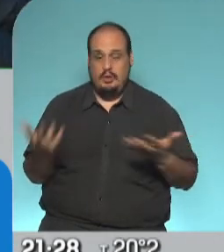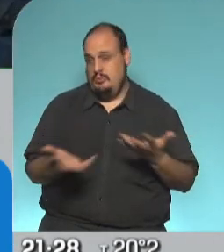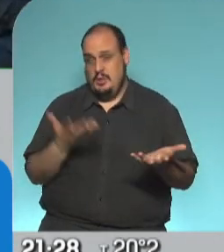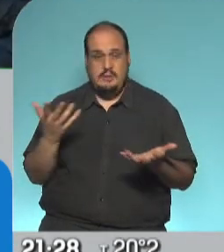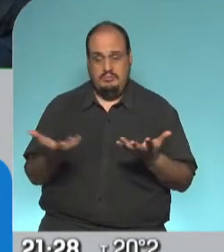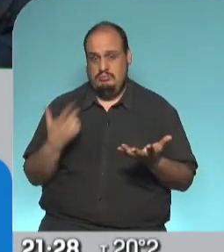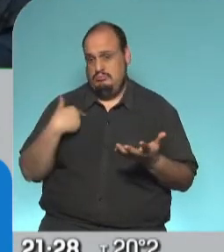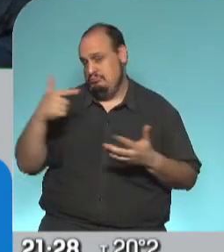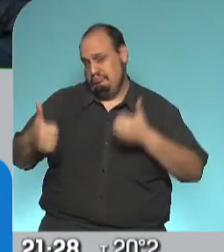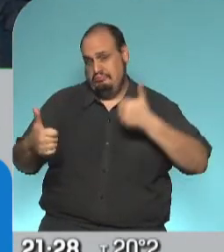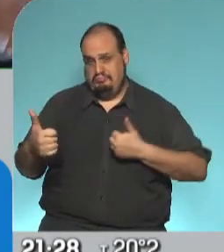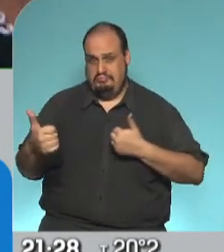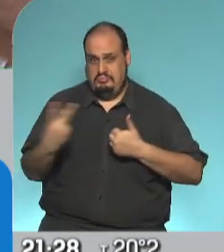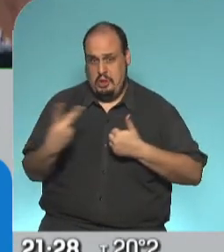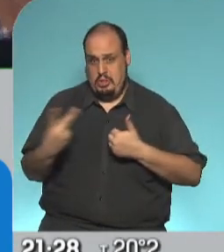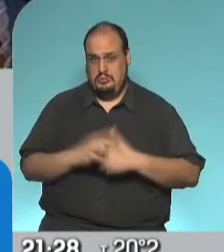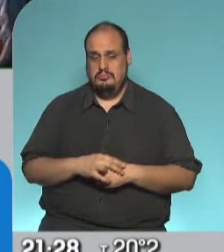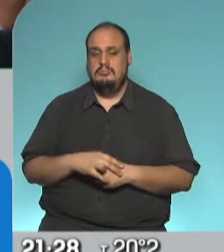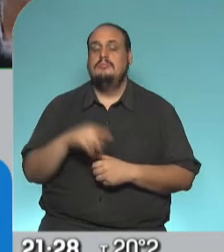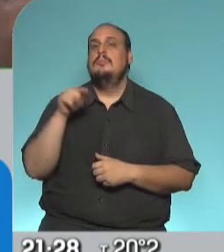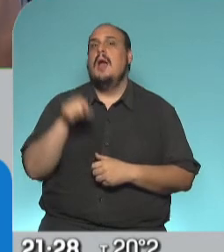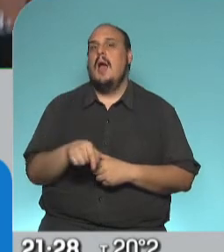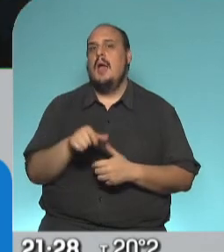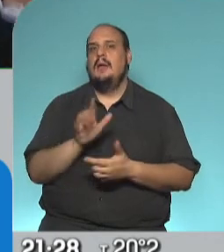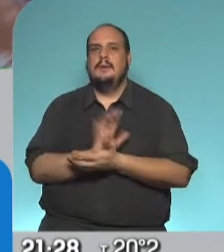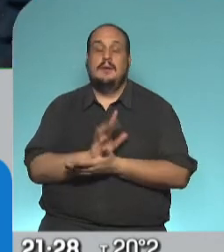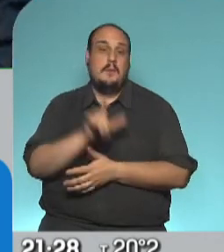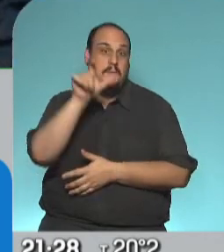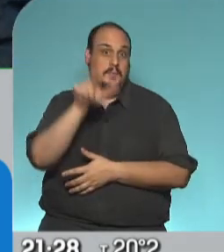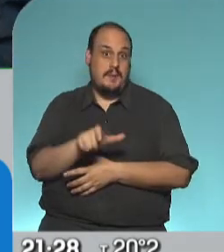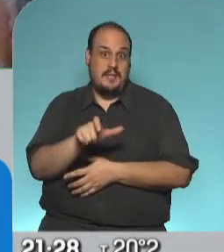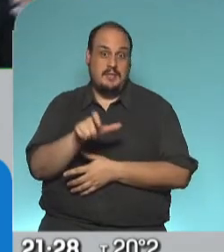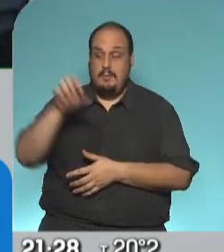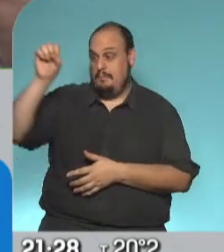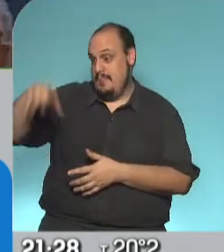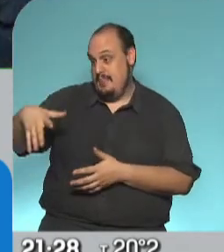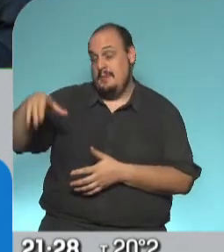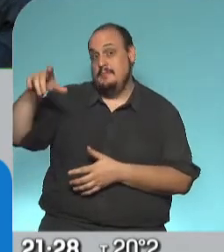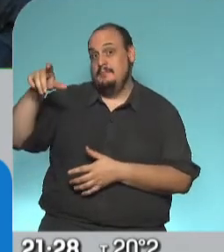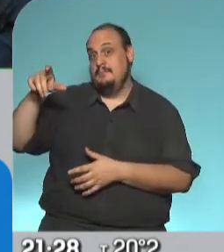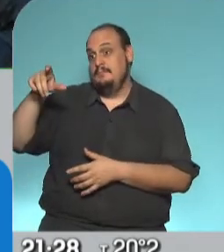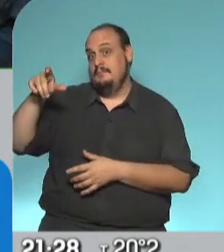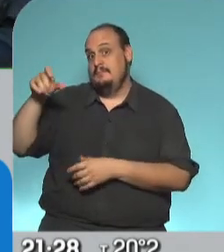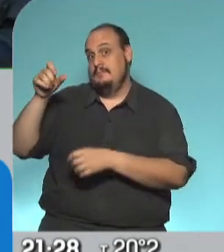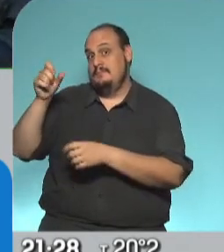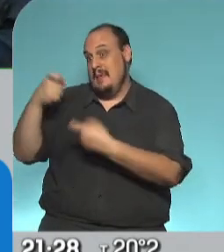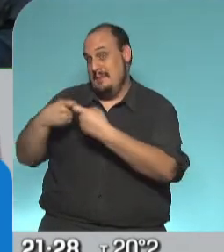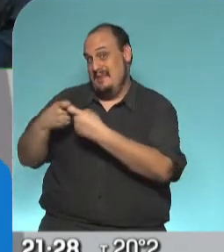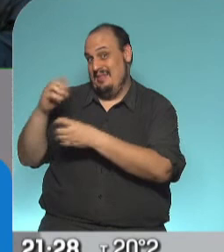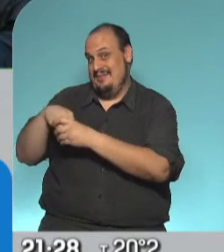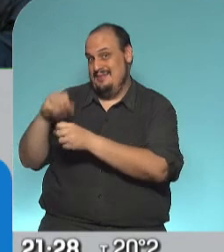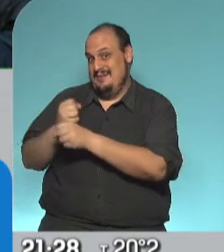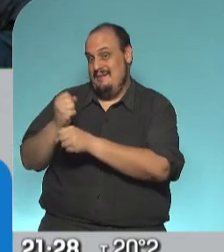nos encontramos, allí había una persona que trabajaba para una empresa, y